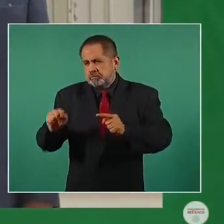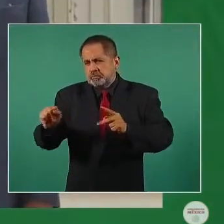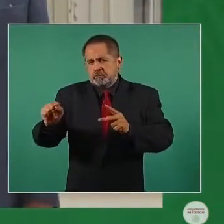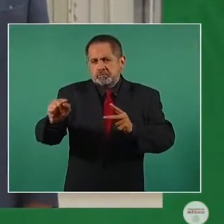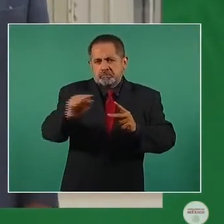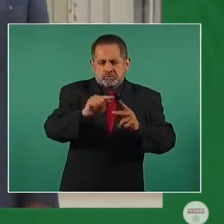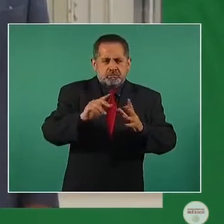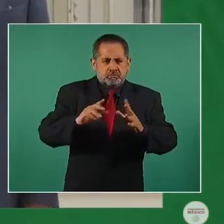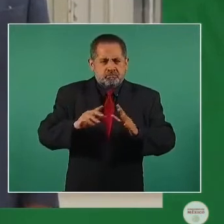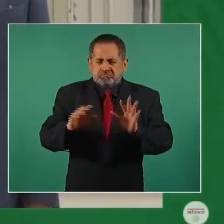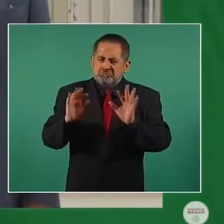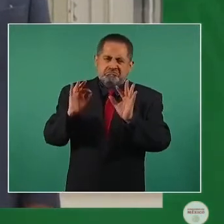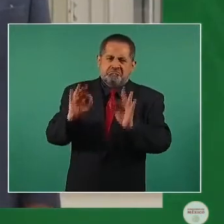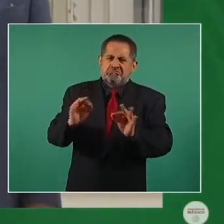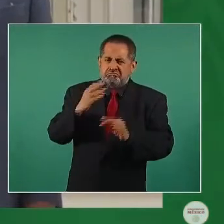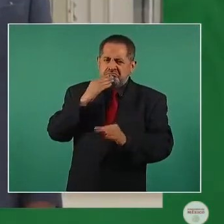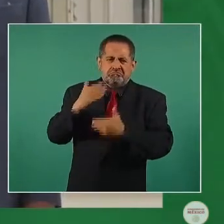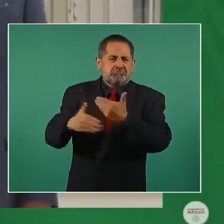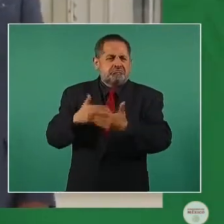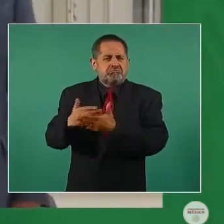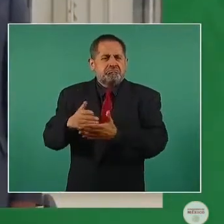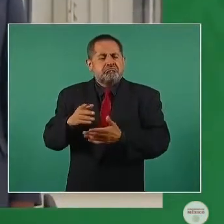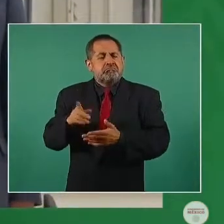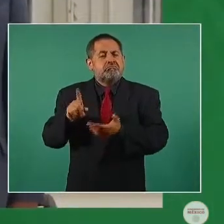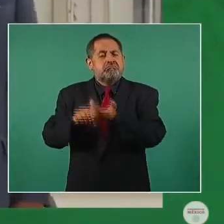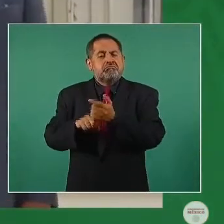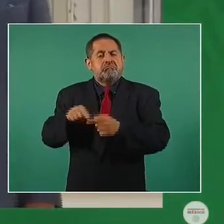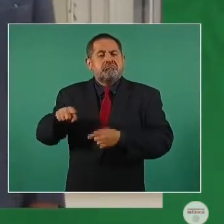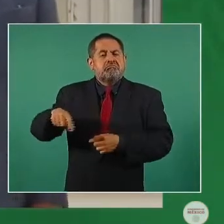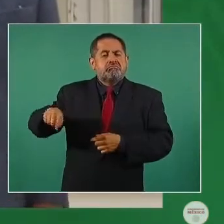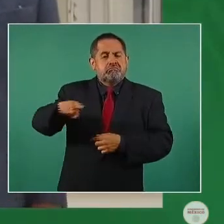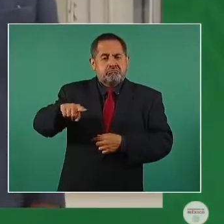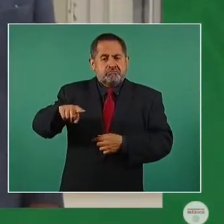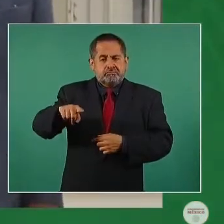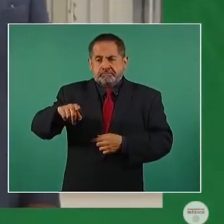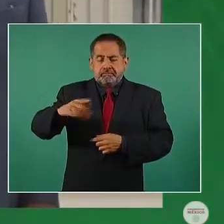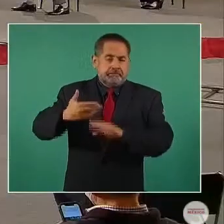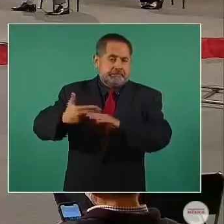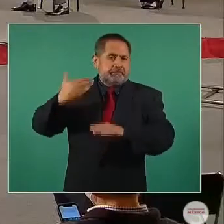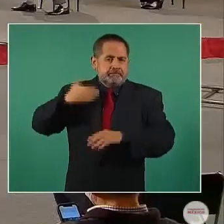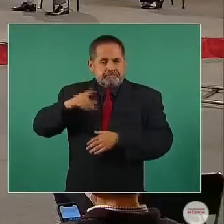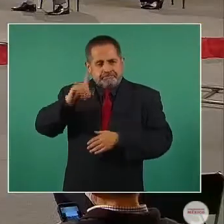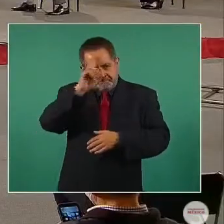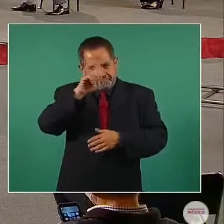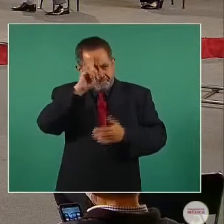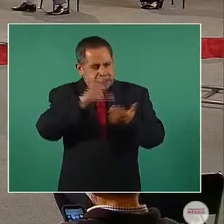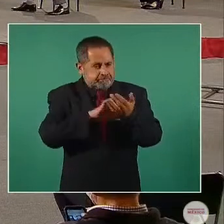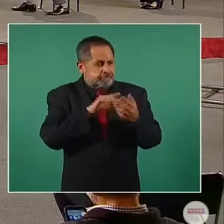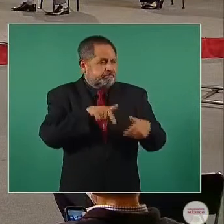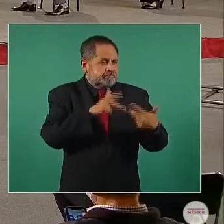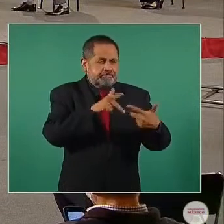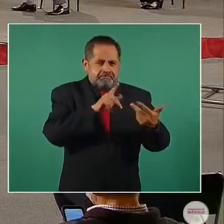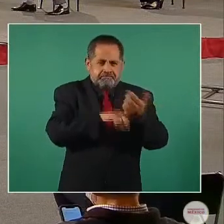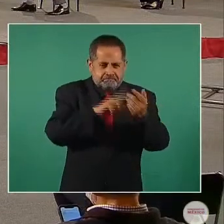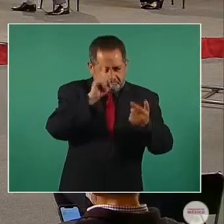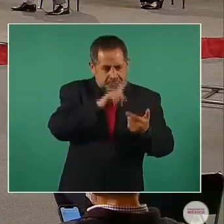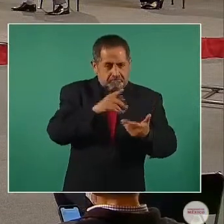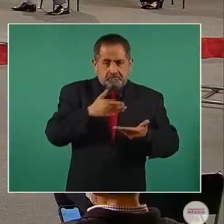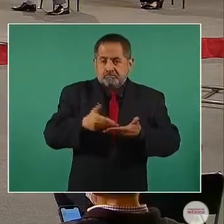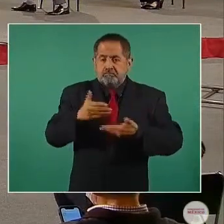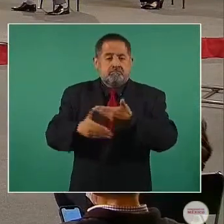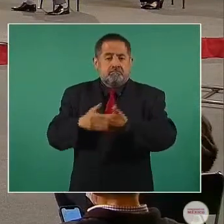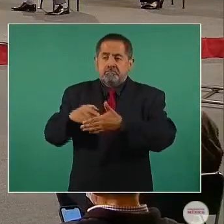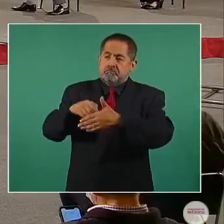Fue un modelo exitoso, el modelo de asesoría, centro de asesoría y cumplimiento clásico. Y